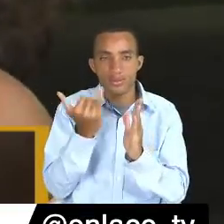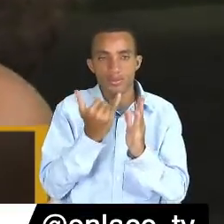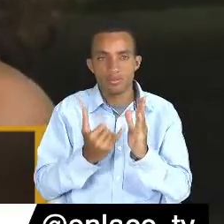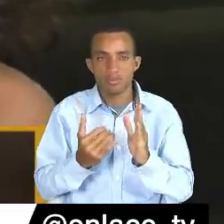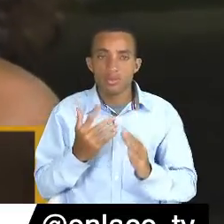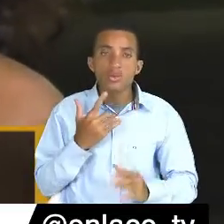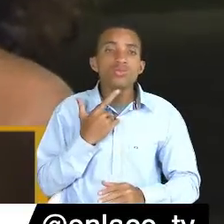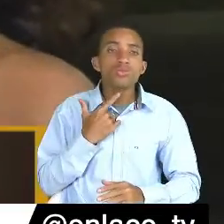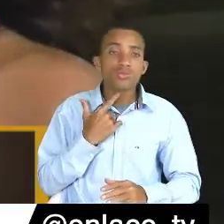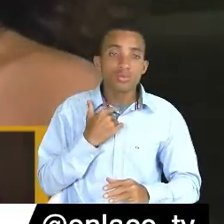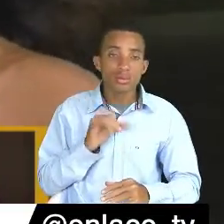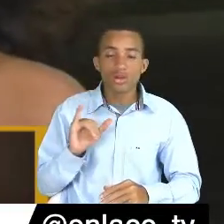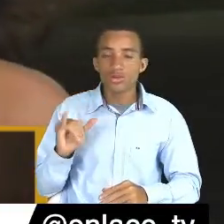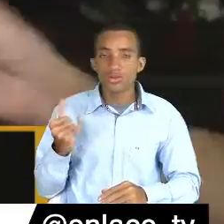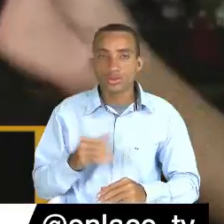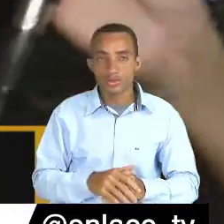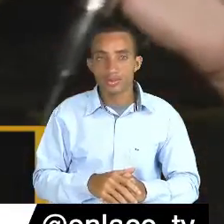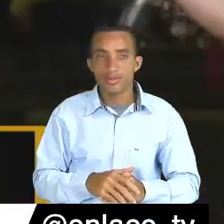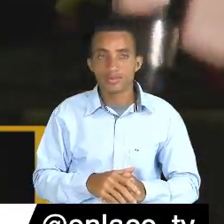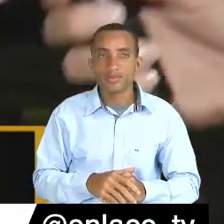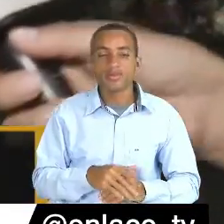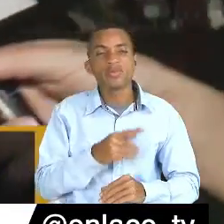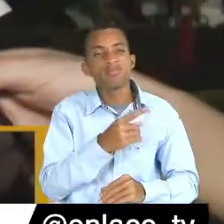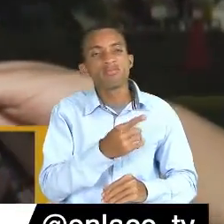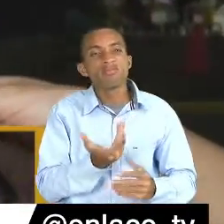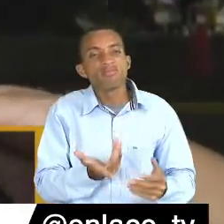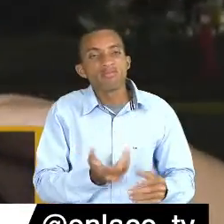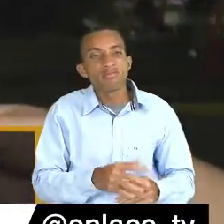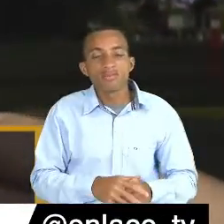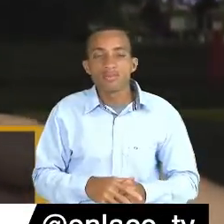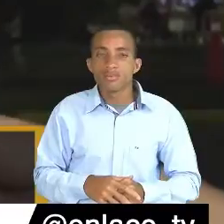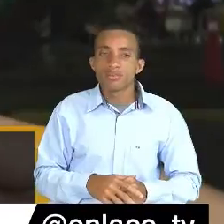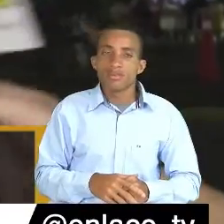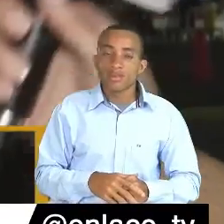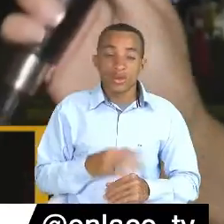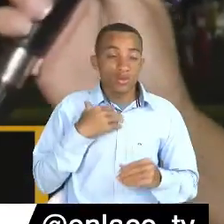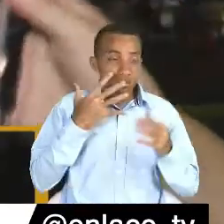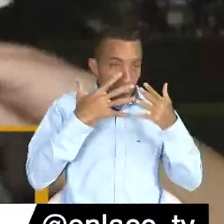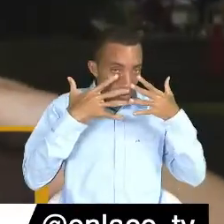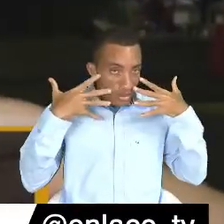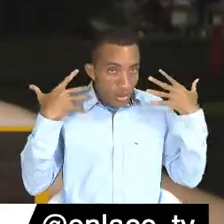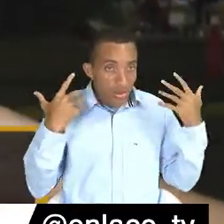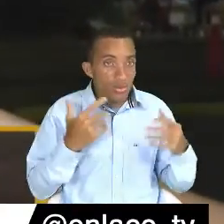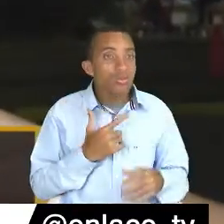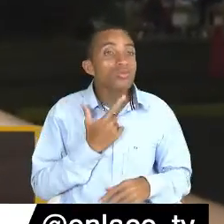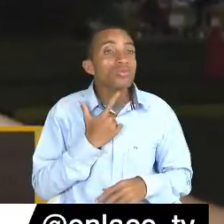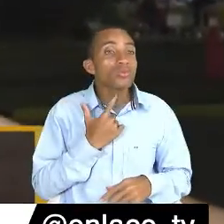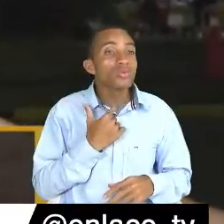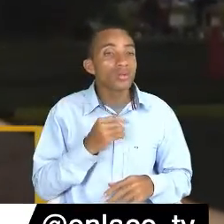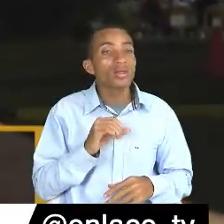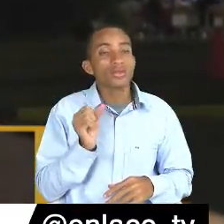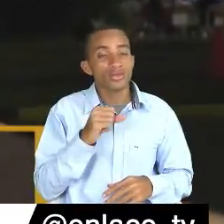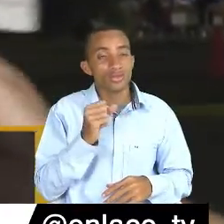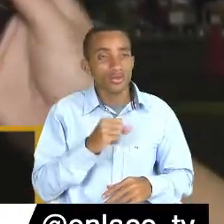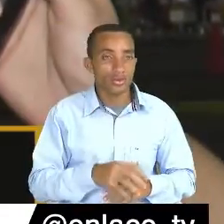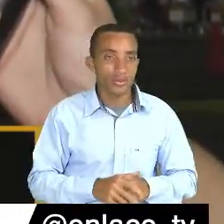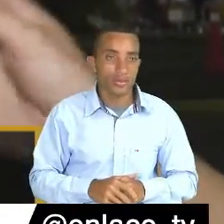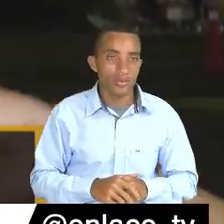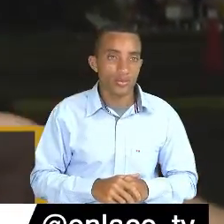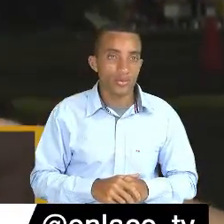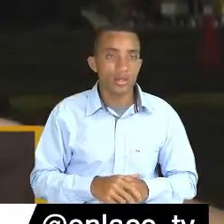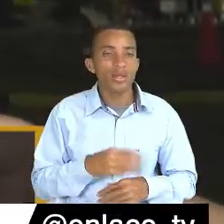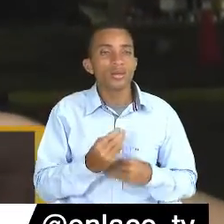gustó? Sí, me gustó mucho. ¿Tú de qué te pintaste? De gato. ¿Sí te gustó? Sí. ¿Cómo